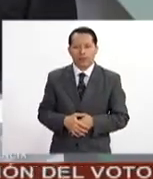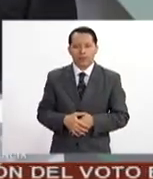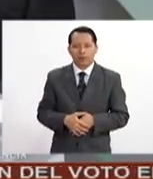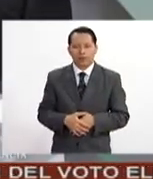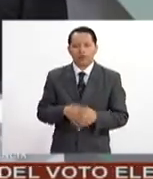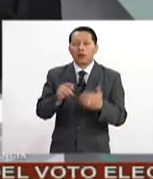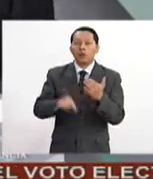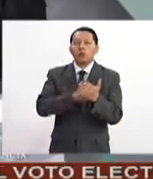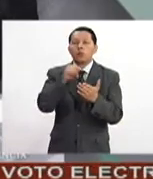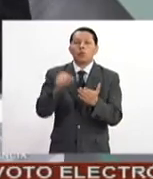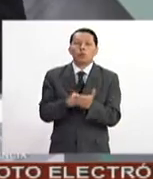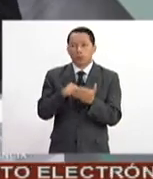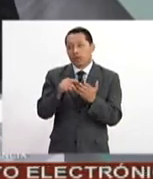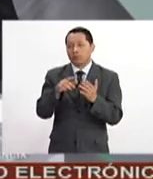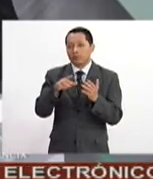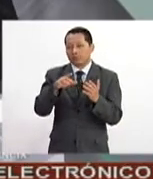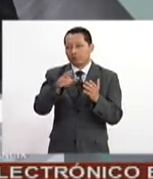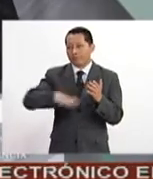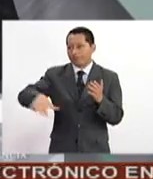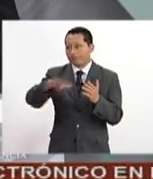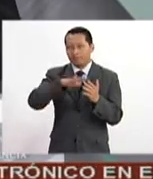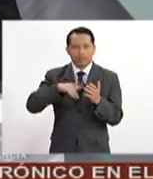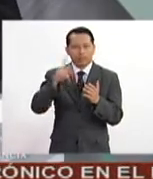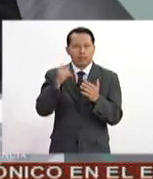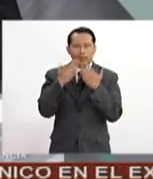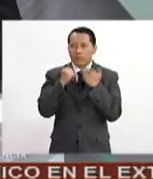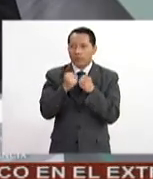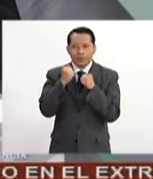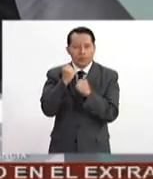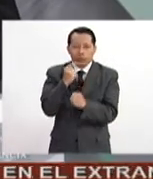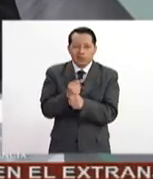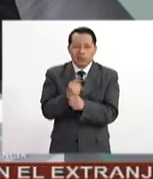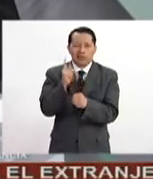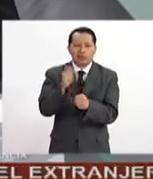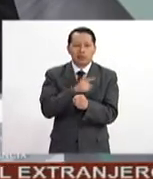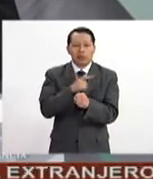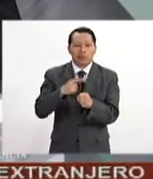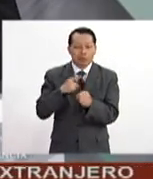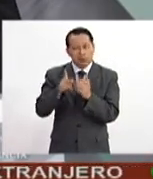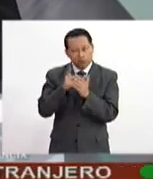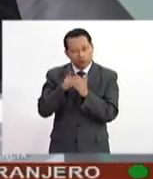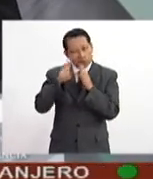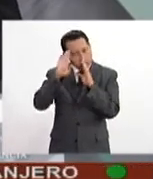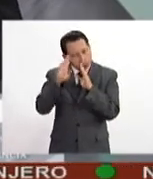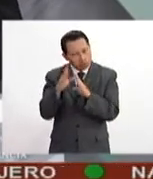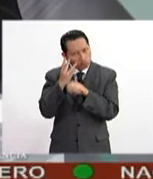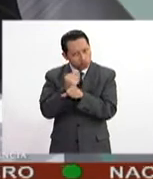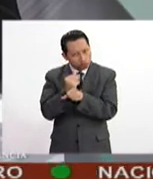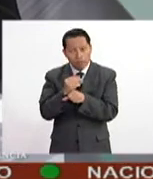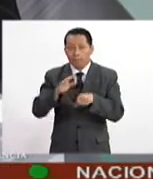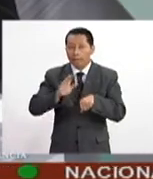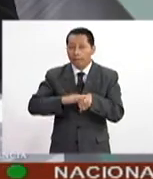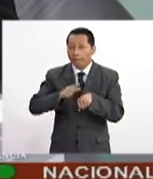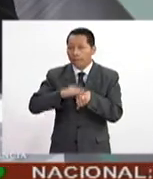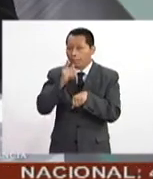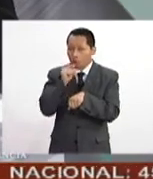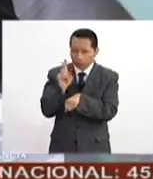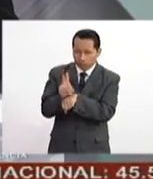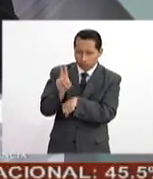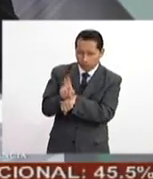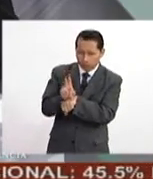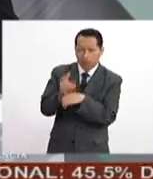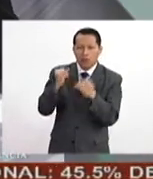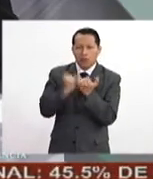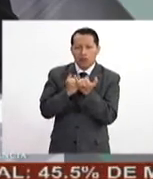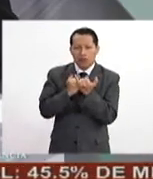hablando de espacios públicos inseguros, tendremos que comenzar por dignificarlos, reforzar su vigilancia y volver